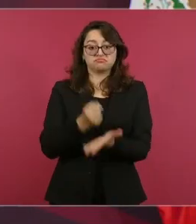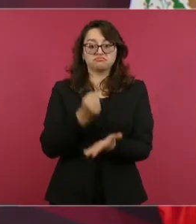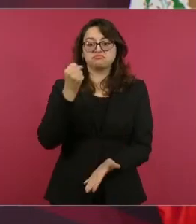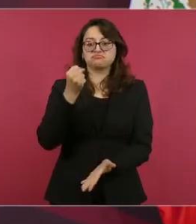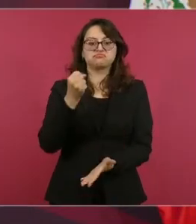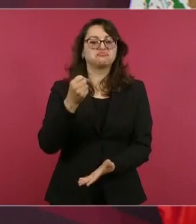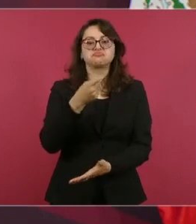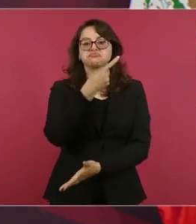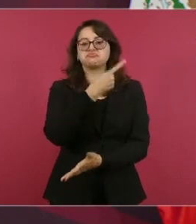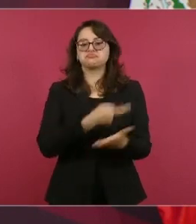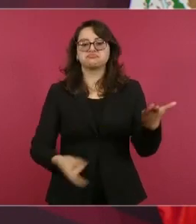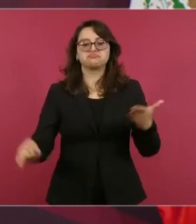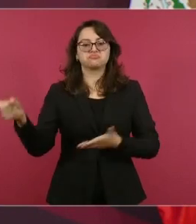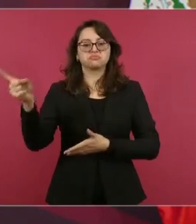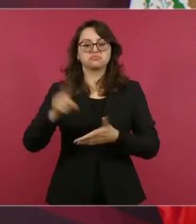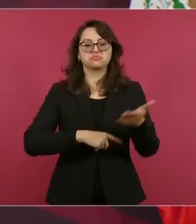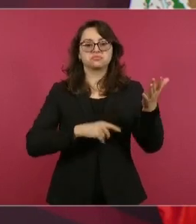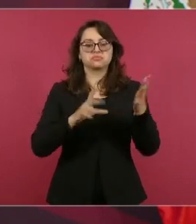declarar inconstitucional